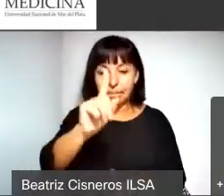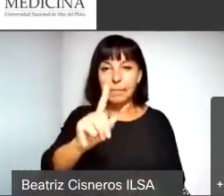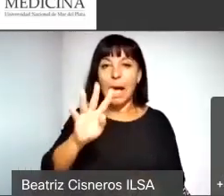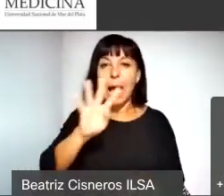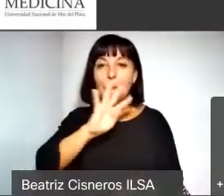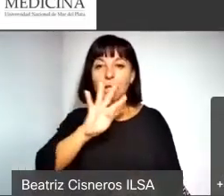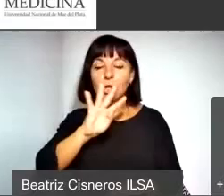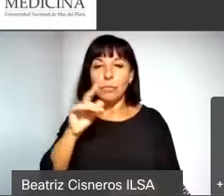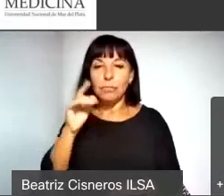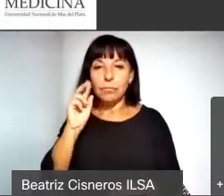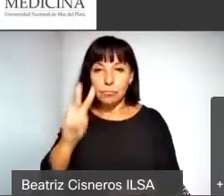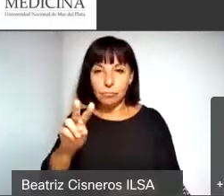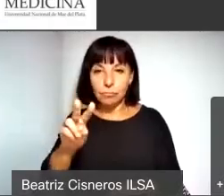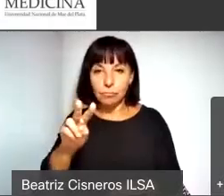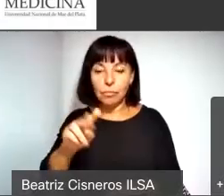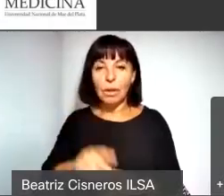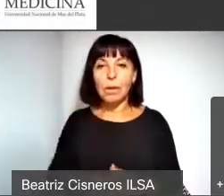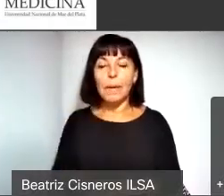en la cual